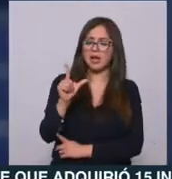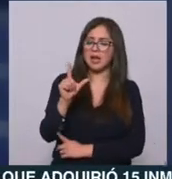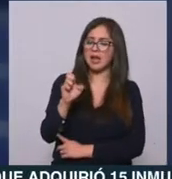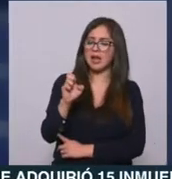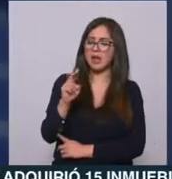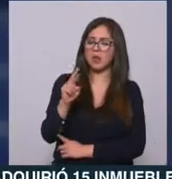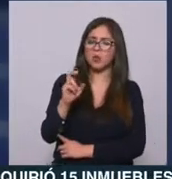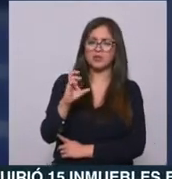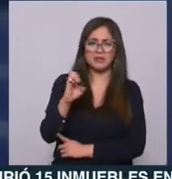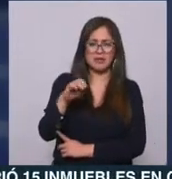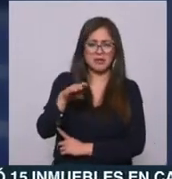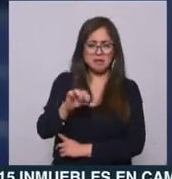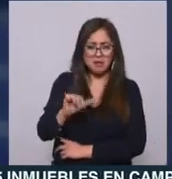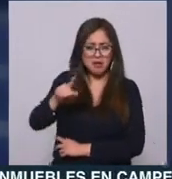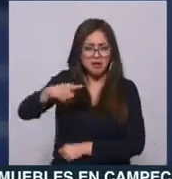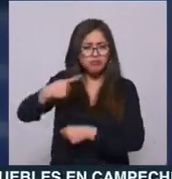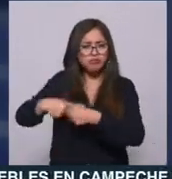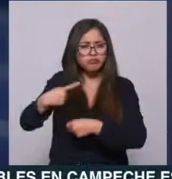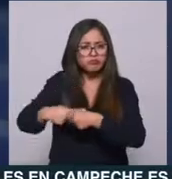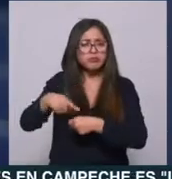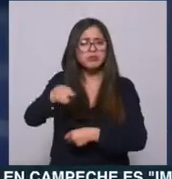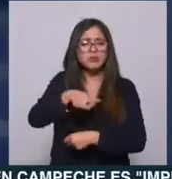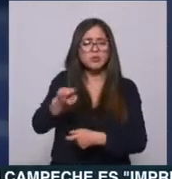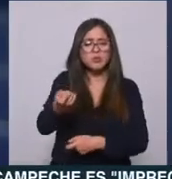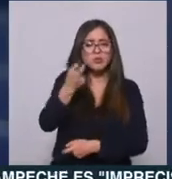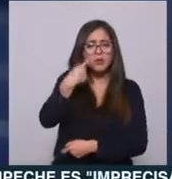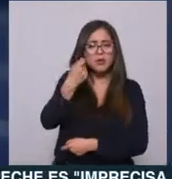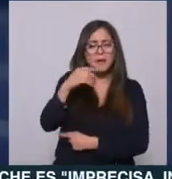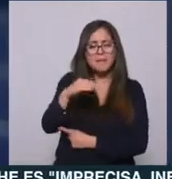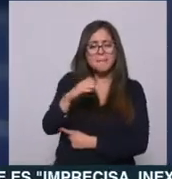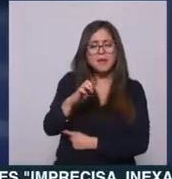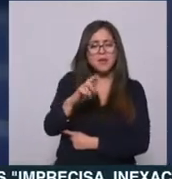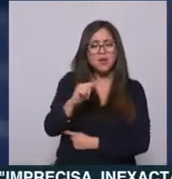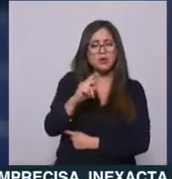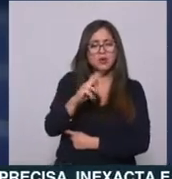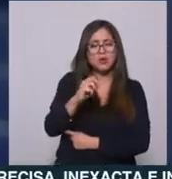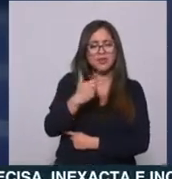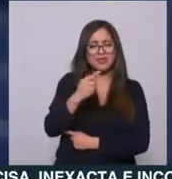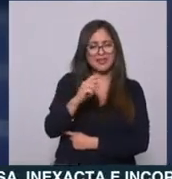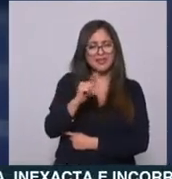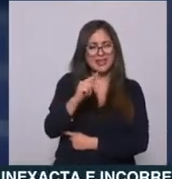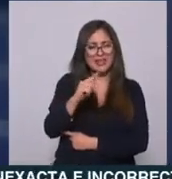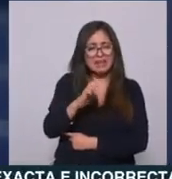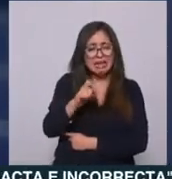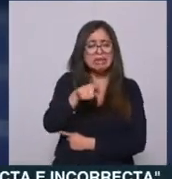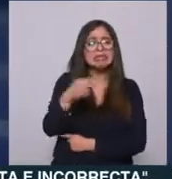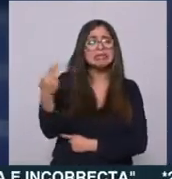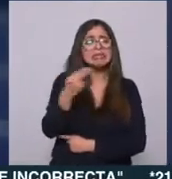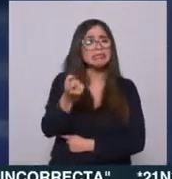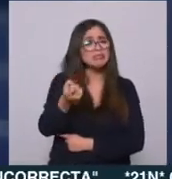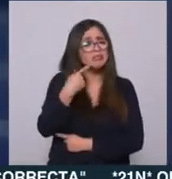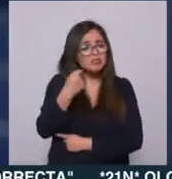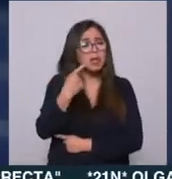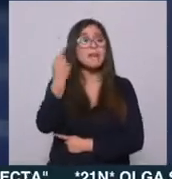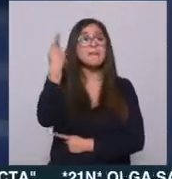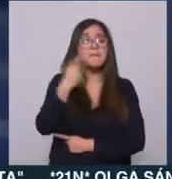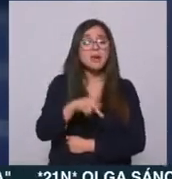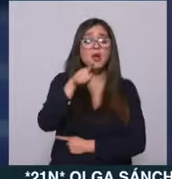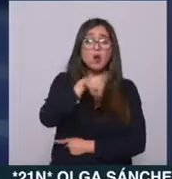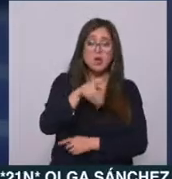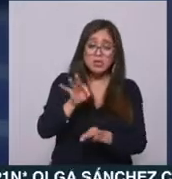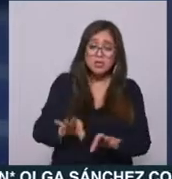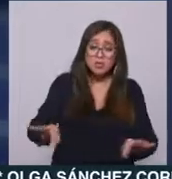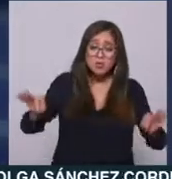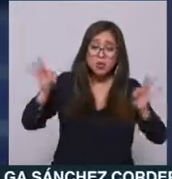donde el tratamiento en una fase es a base de metotrexate, pues obviamente se requiere este tratamiento. La utilidad de recibir este tipo de tratamientos y darle